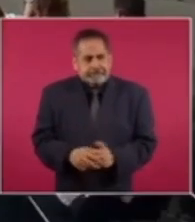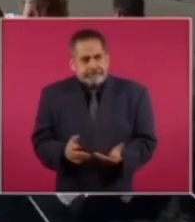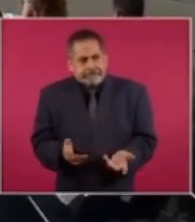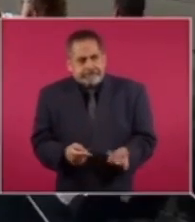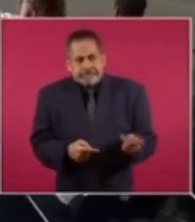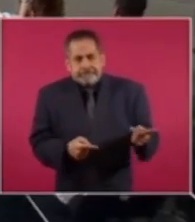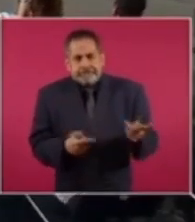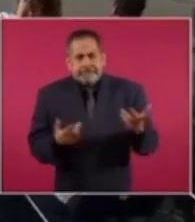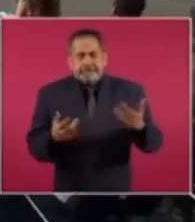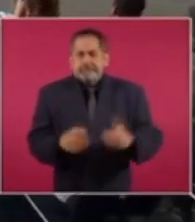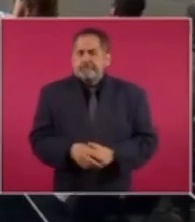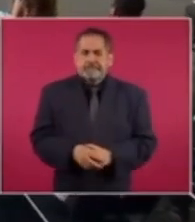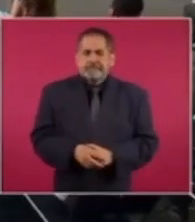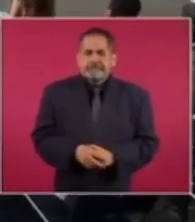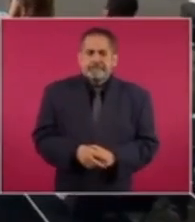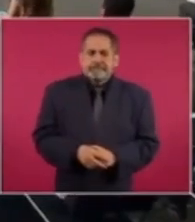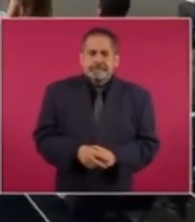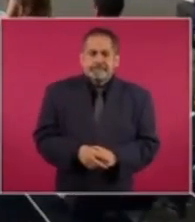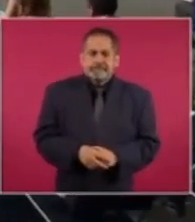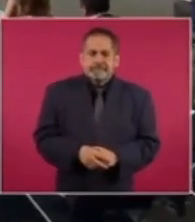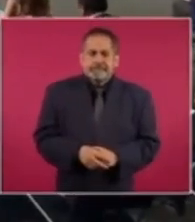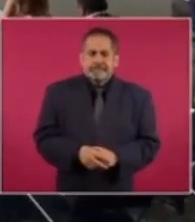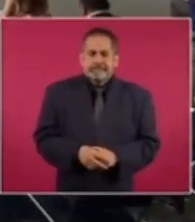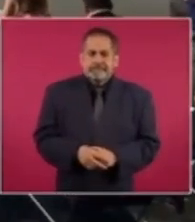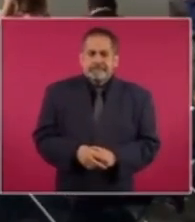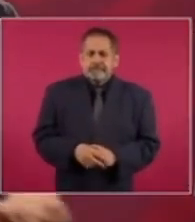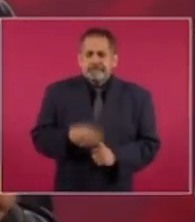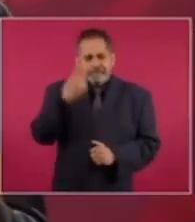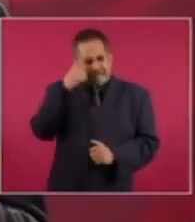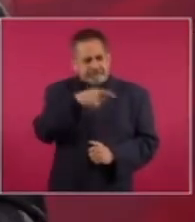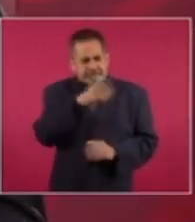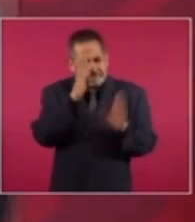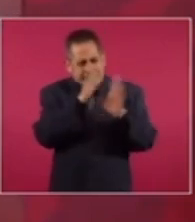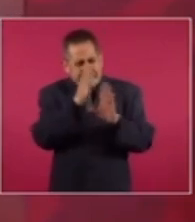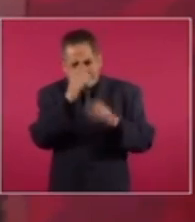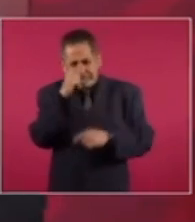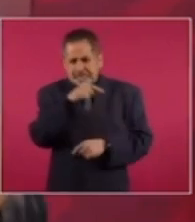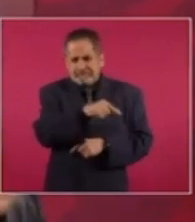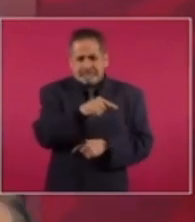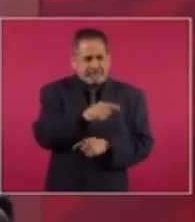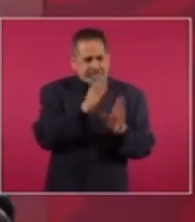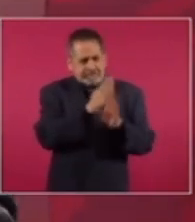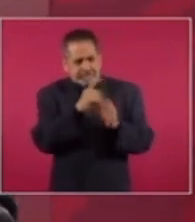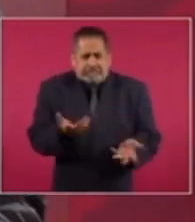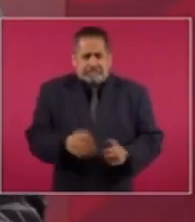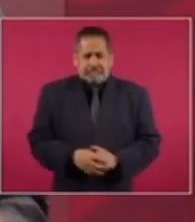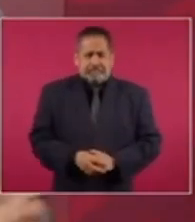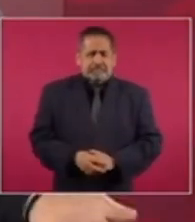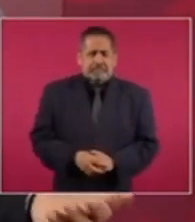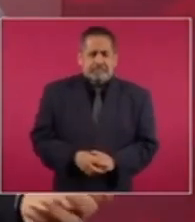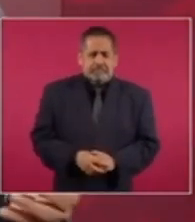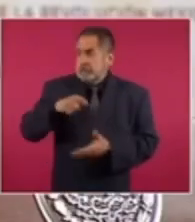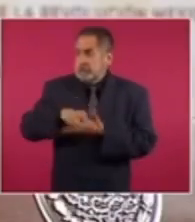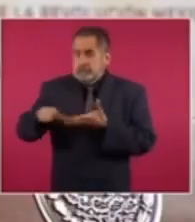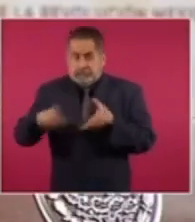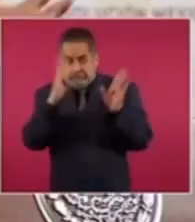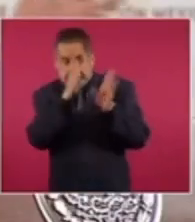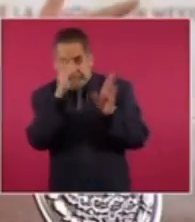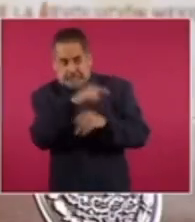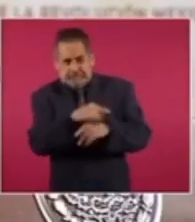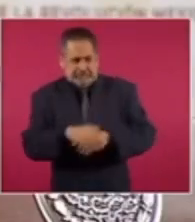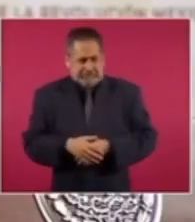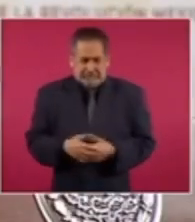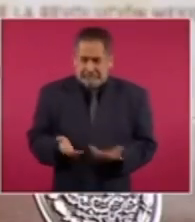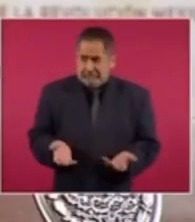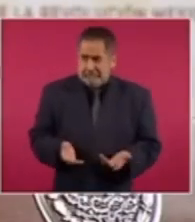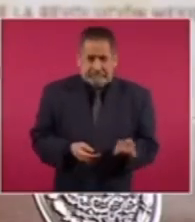qué caso tendría este espiando la verdad él